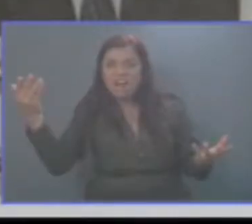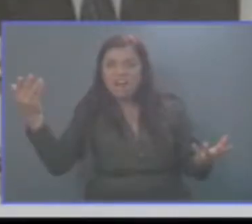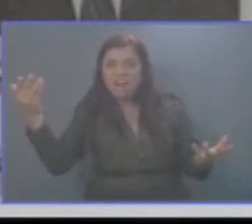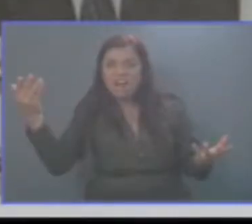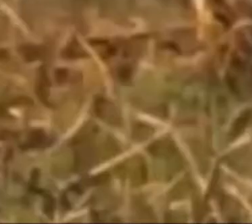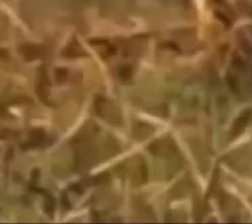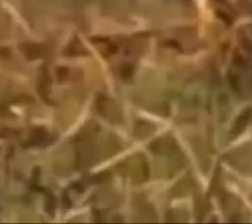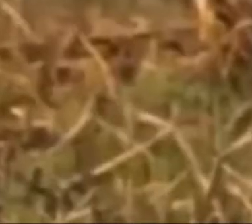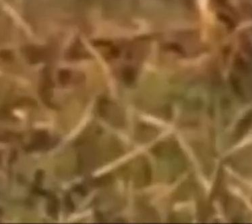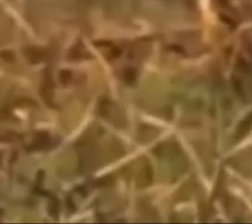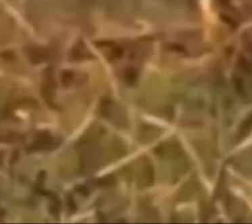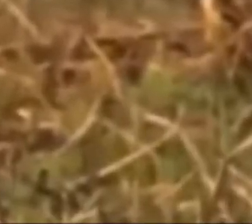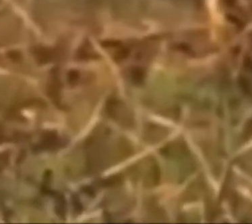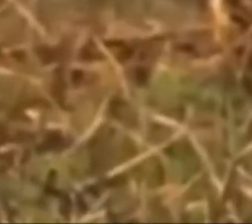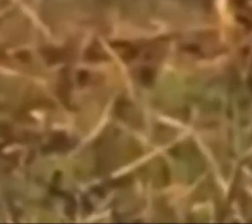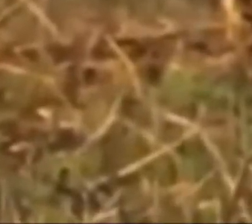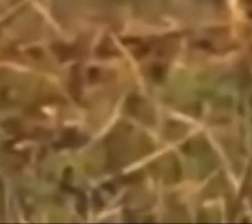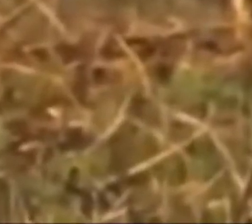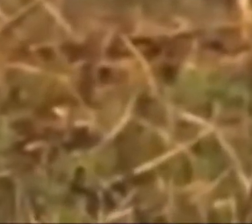salvadoreños.